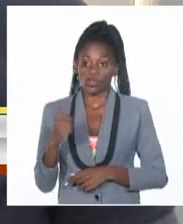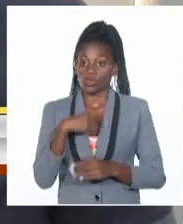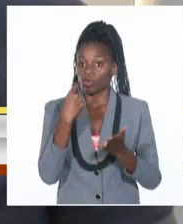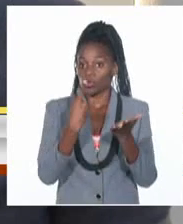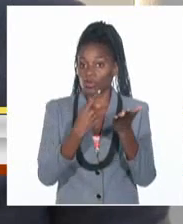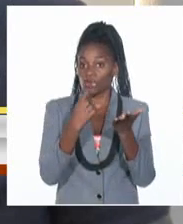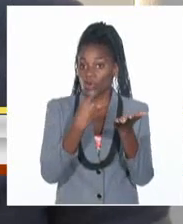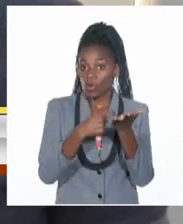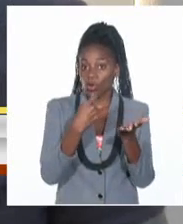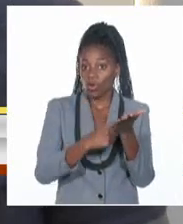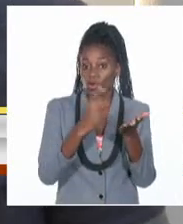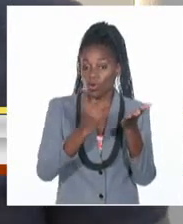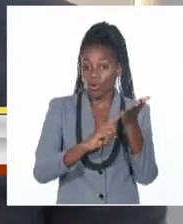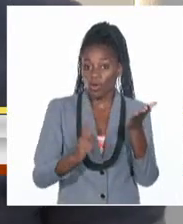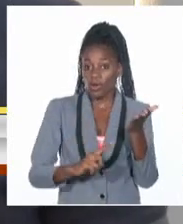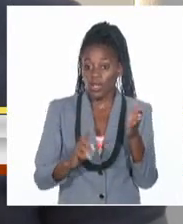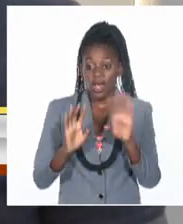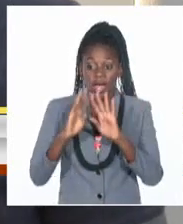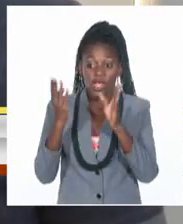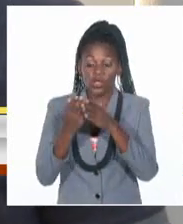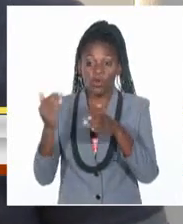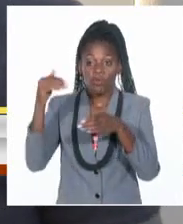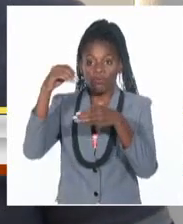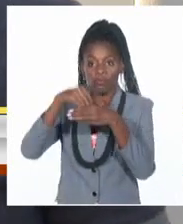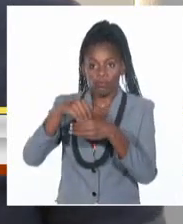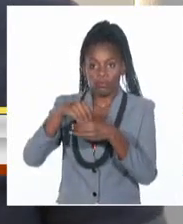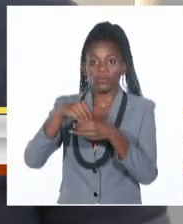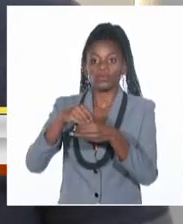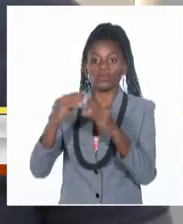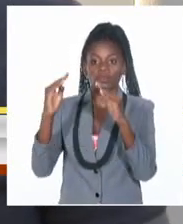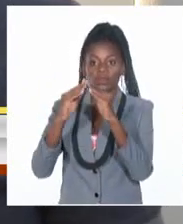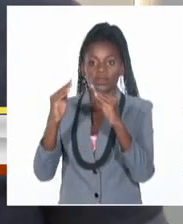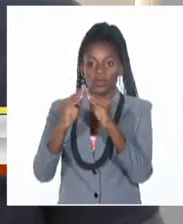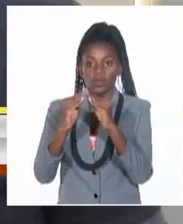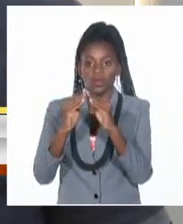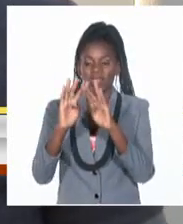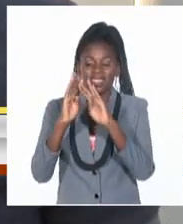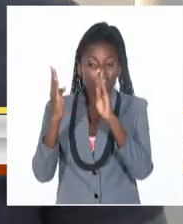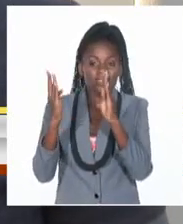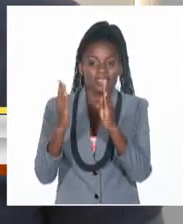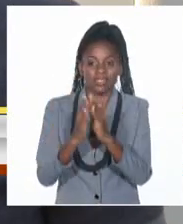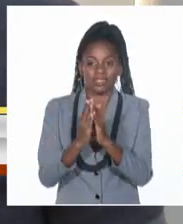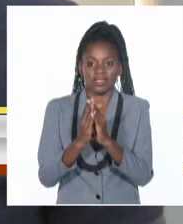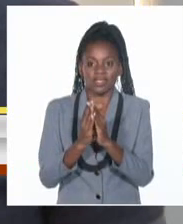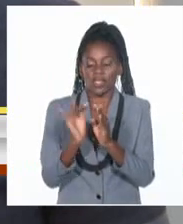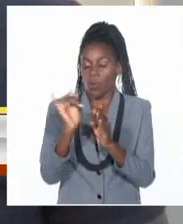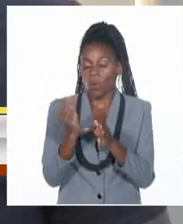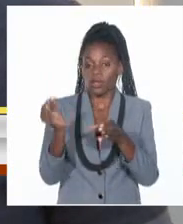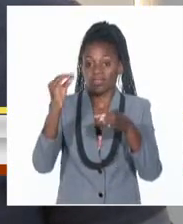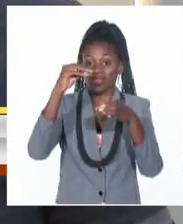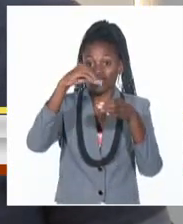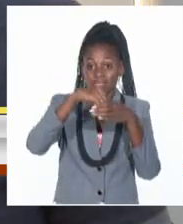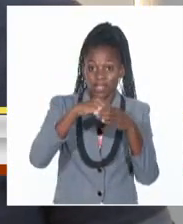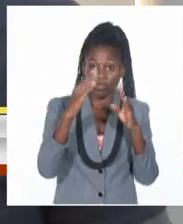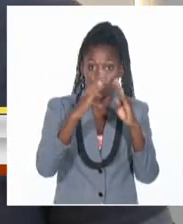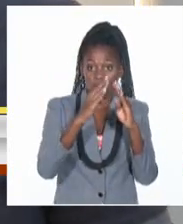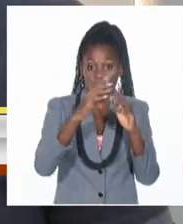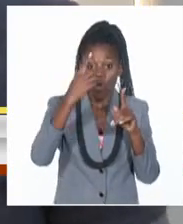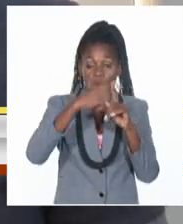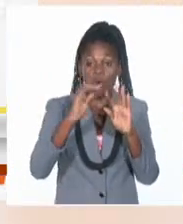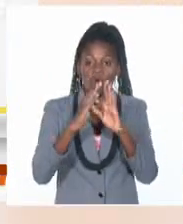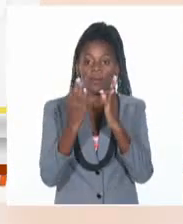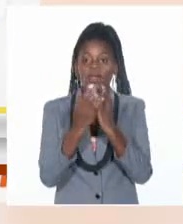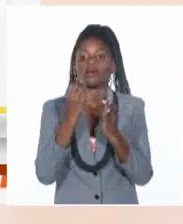a las personas, se la cobramos a los núcleos, a los clientes, a los hogares en sentido general, y dentro de la vivienda podrá haber otro familiar que